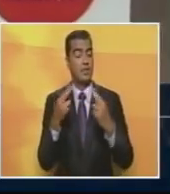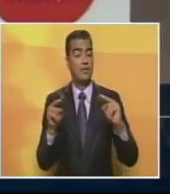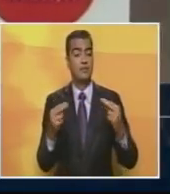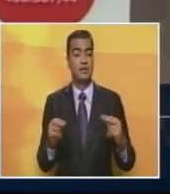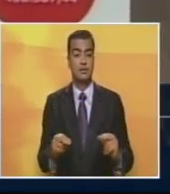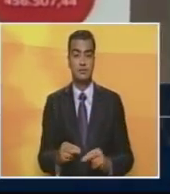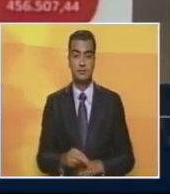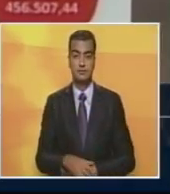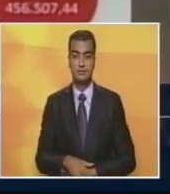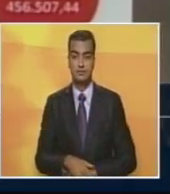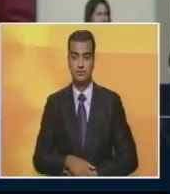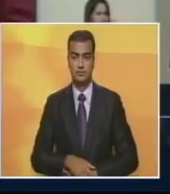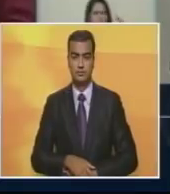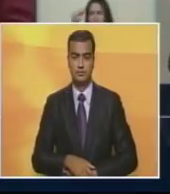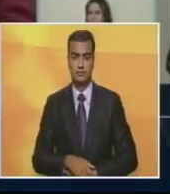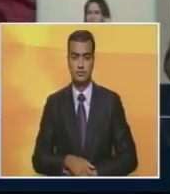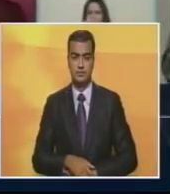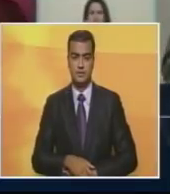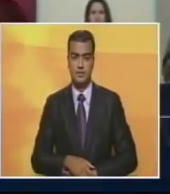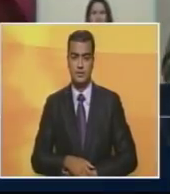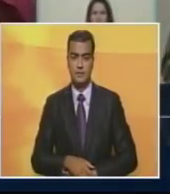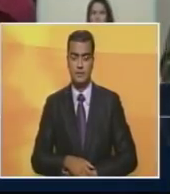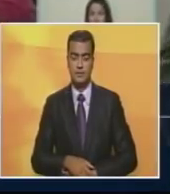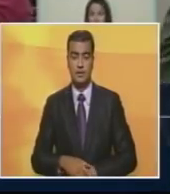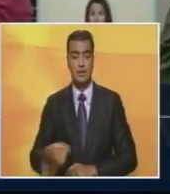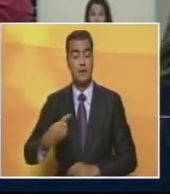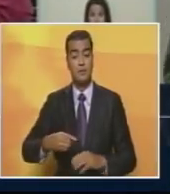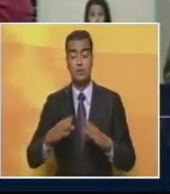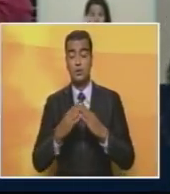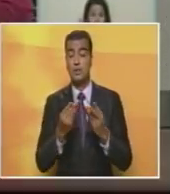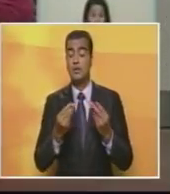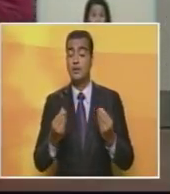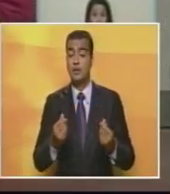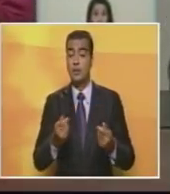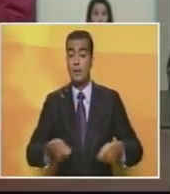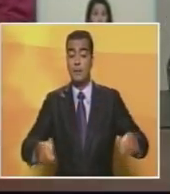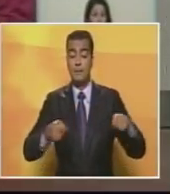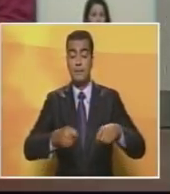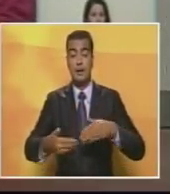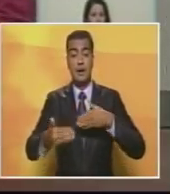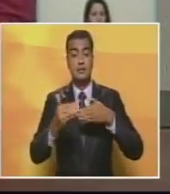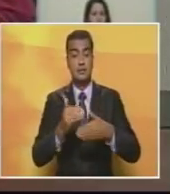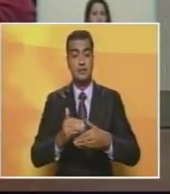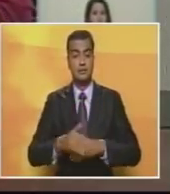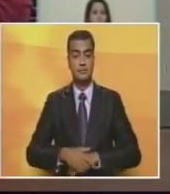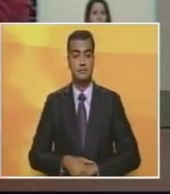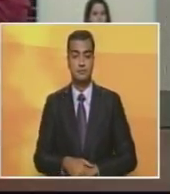Navidades, digamos, los insumos para la elaboración de la hallaca, el